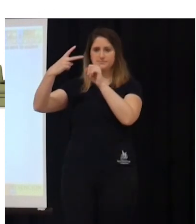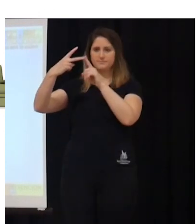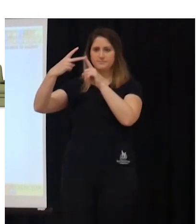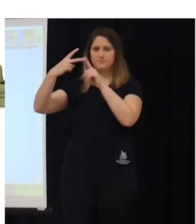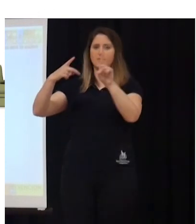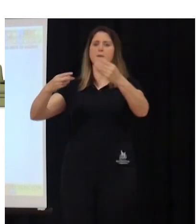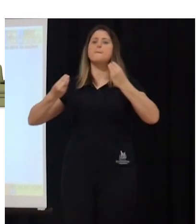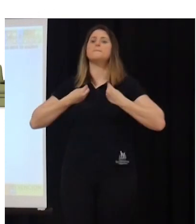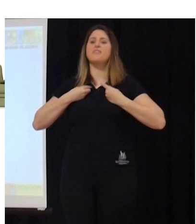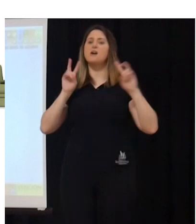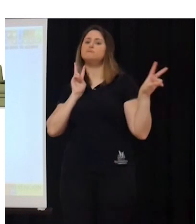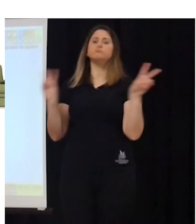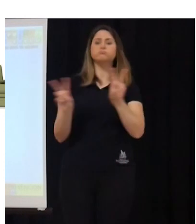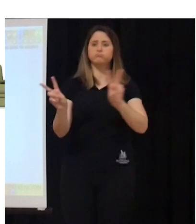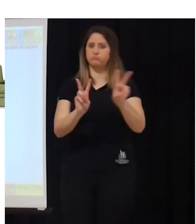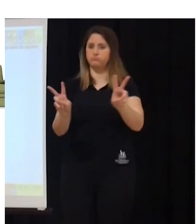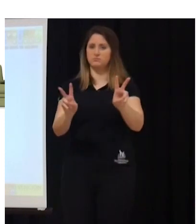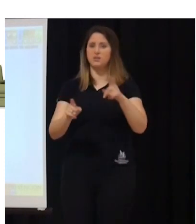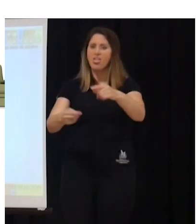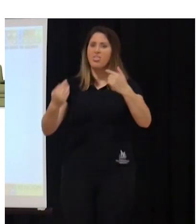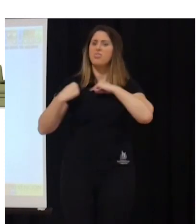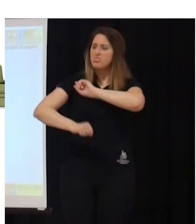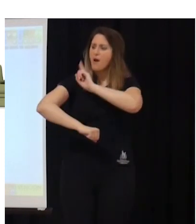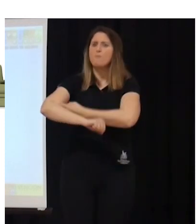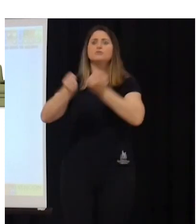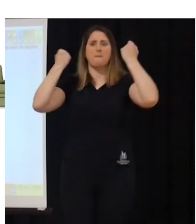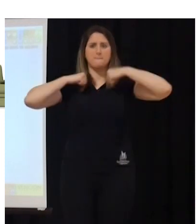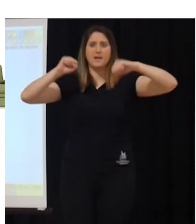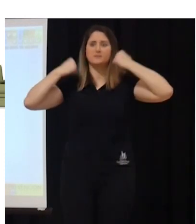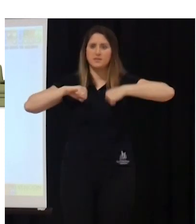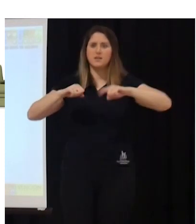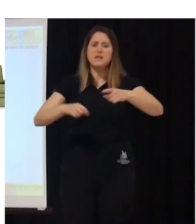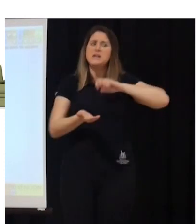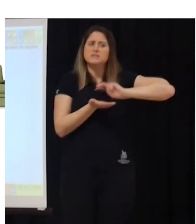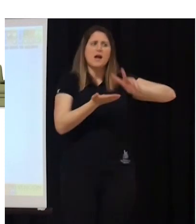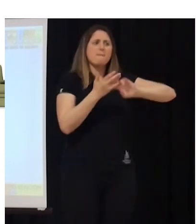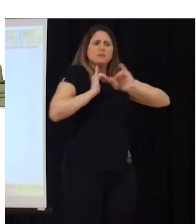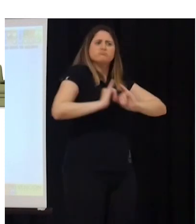lleven una vida activa. Hagan deporte, pasee,